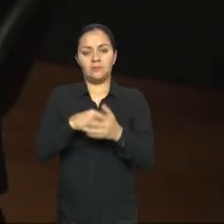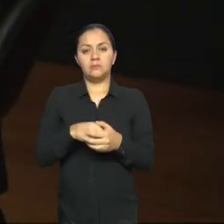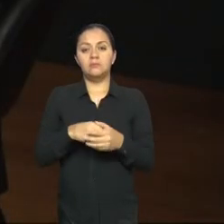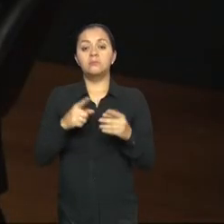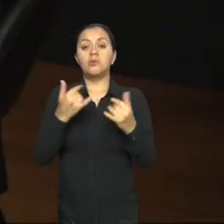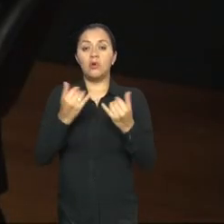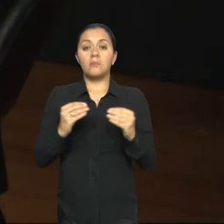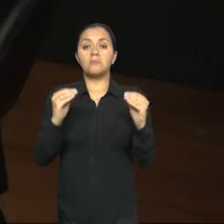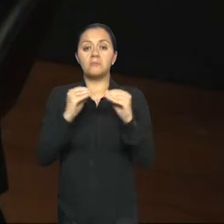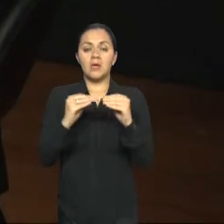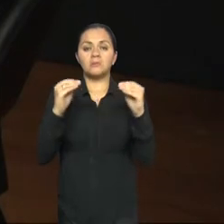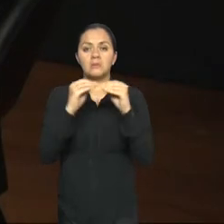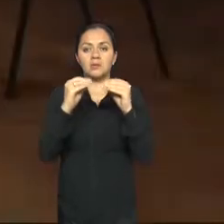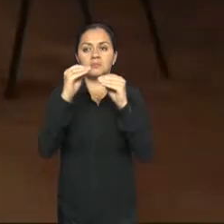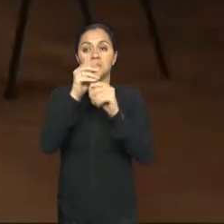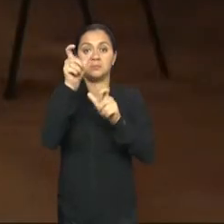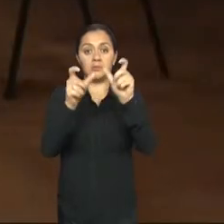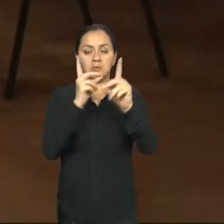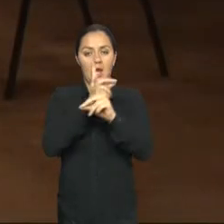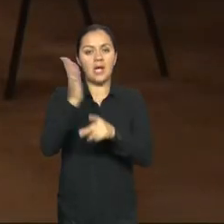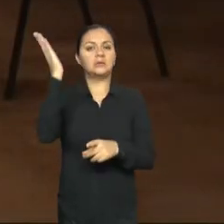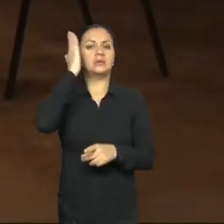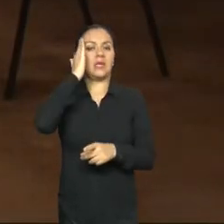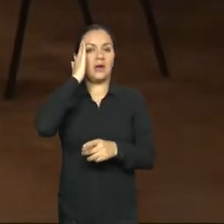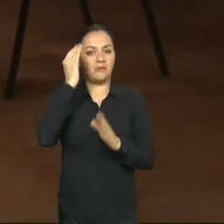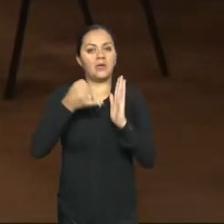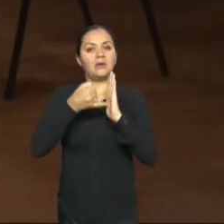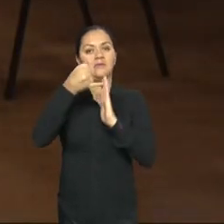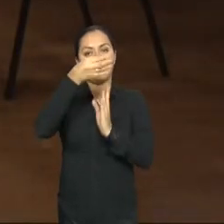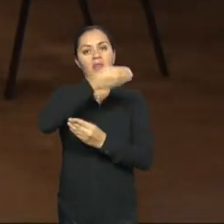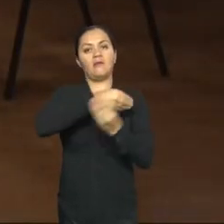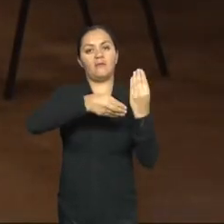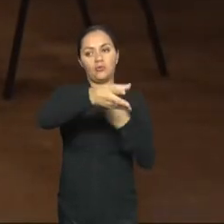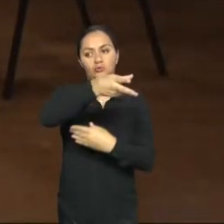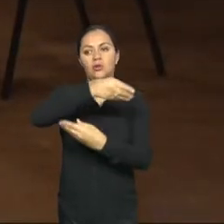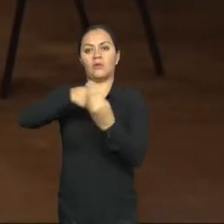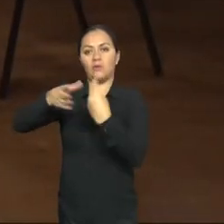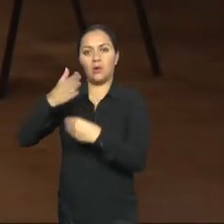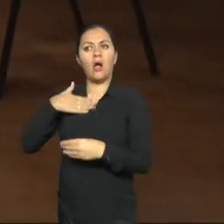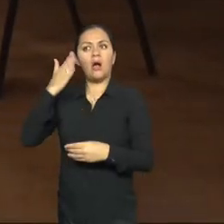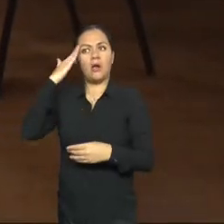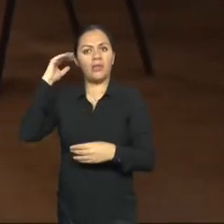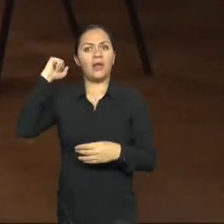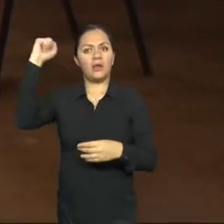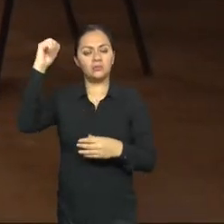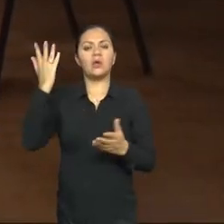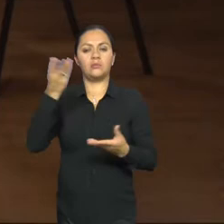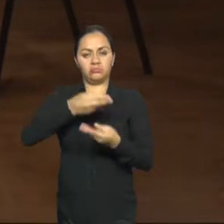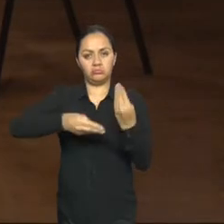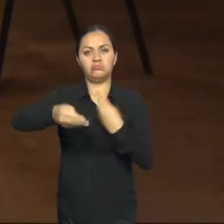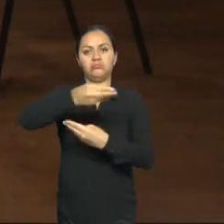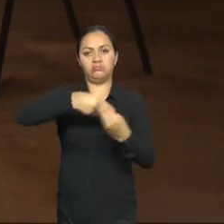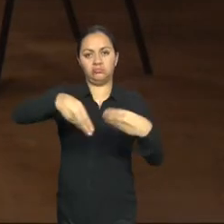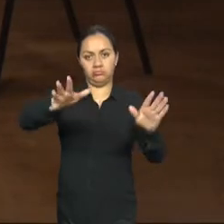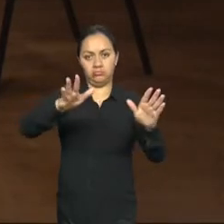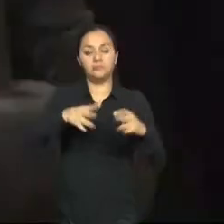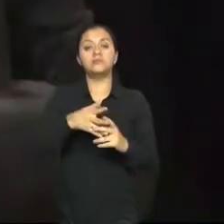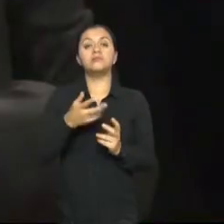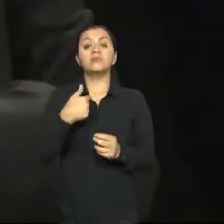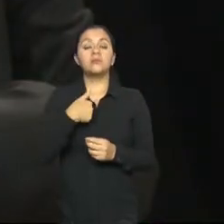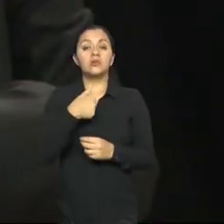vez está incrementándose las personas que tienen y están enterándose de este derecho en el cual tienen el acceso.